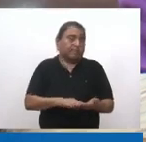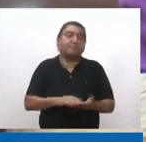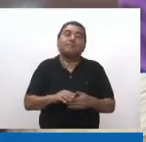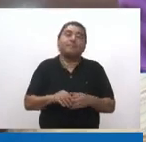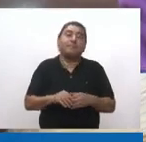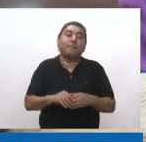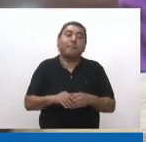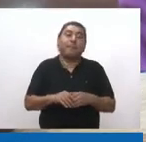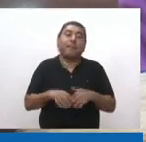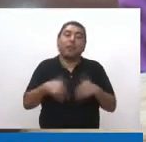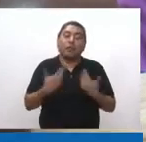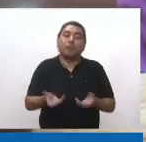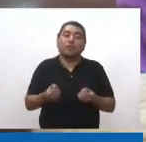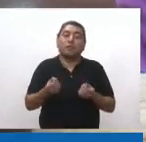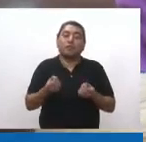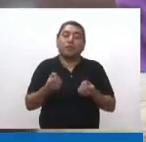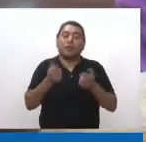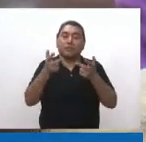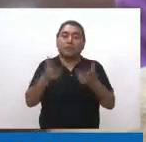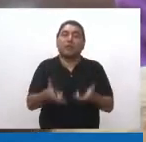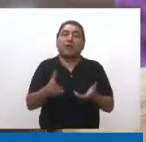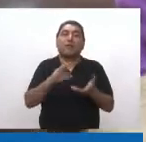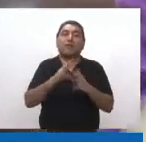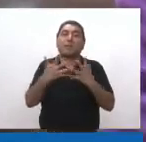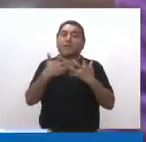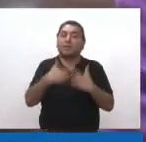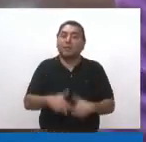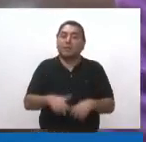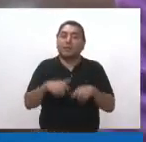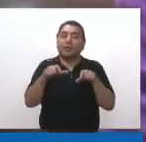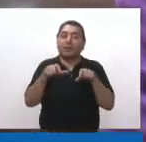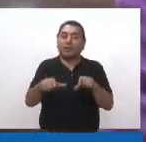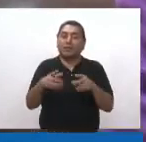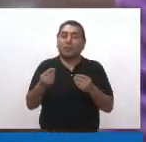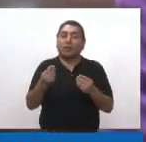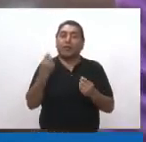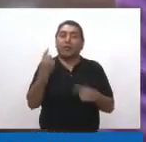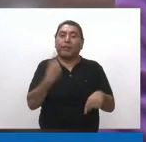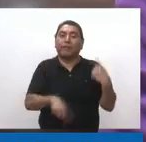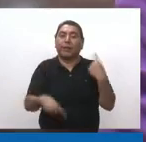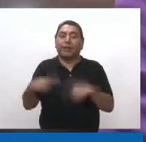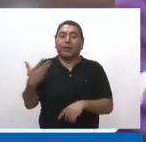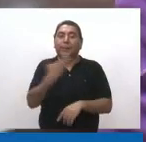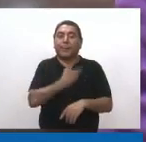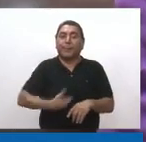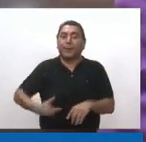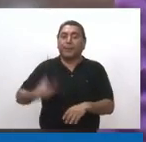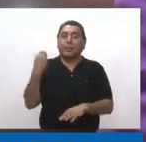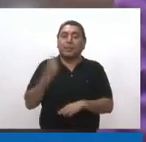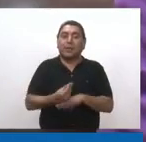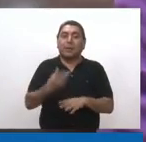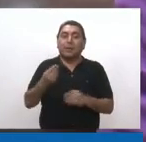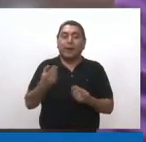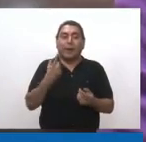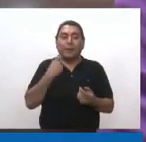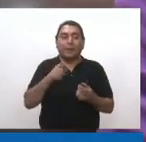Entonces, lo que decía, ha sido sistemáticamente utilizado por los diferentes presidentes para evadir el Congreso. Ya lo